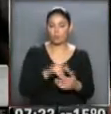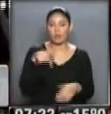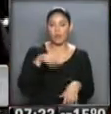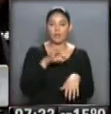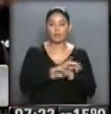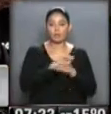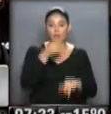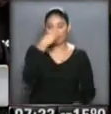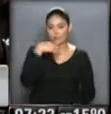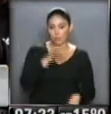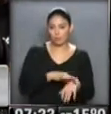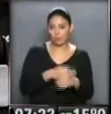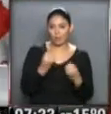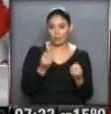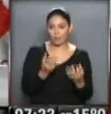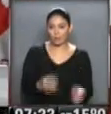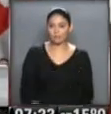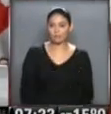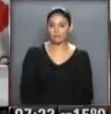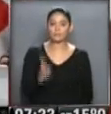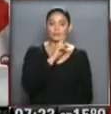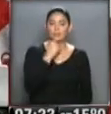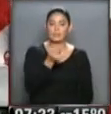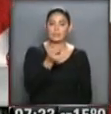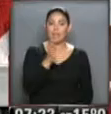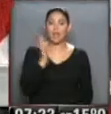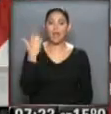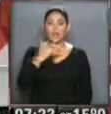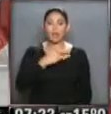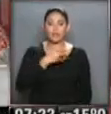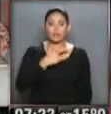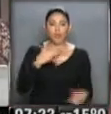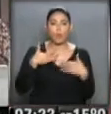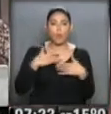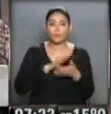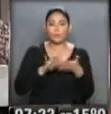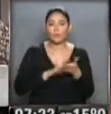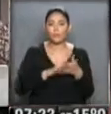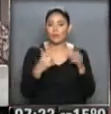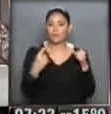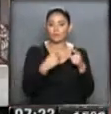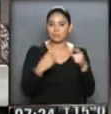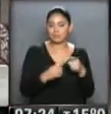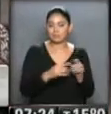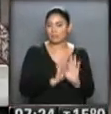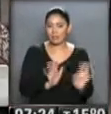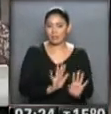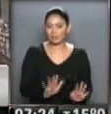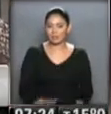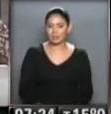es alentador. No se adaptaba a ese corazón, no se encontraba con ese cuerpo. Eso era lo único que estaba